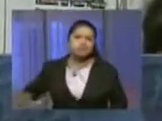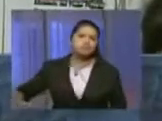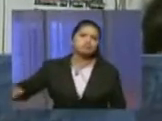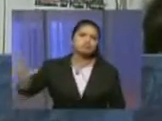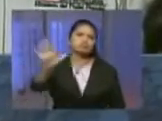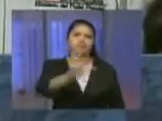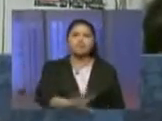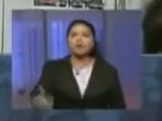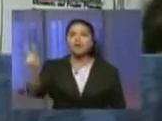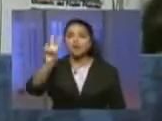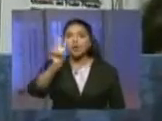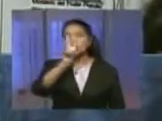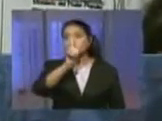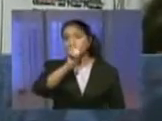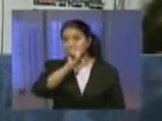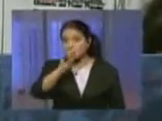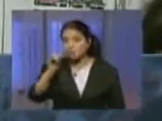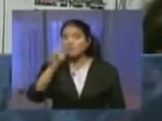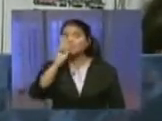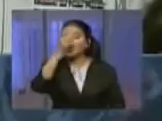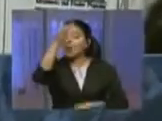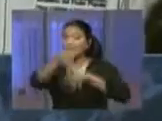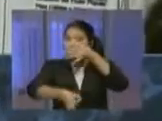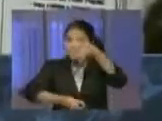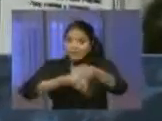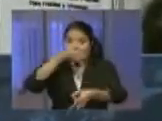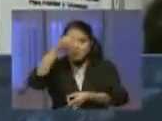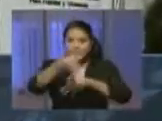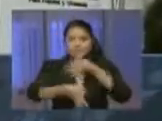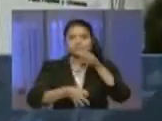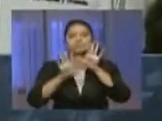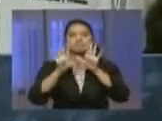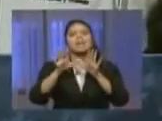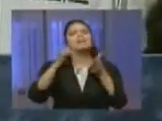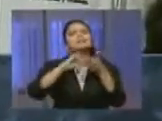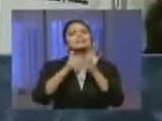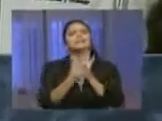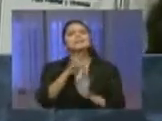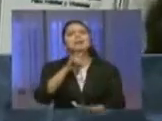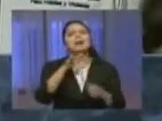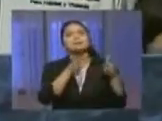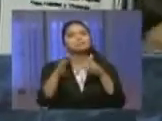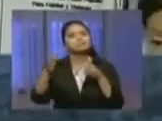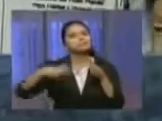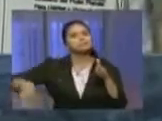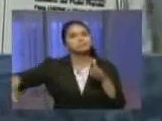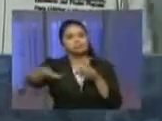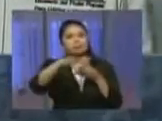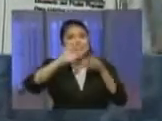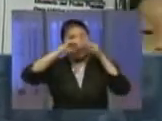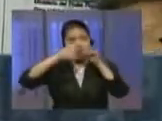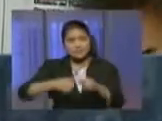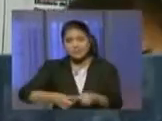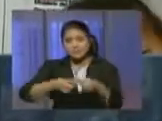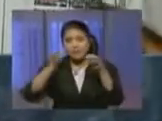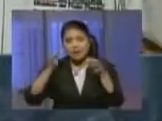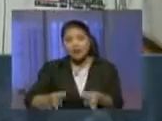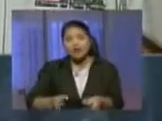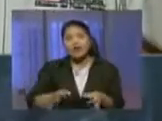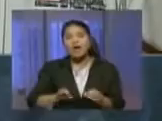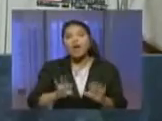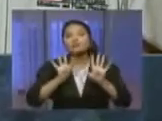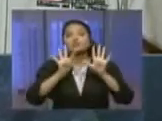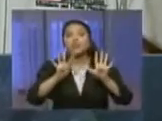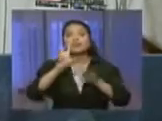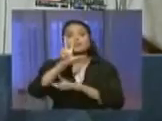200 corredores hay que explicar bien qué es esto los corredores nosotros logramos la cifra récord de